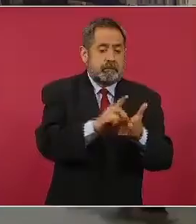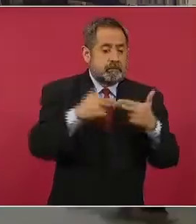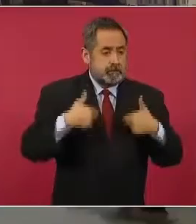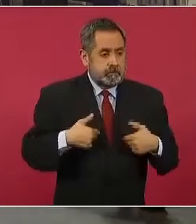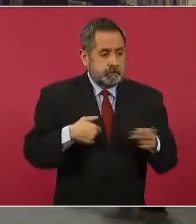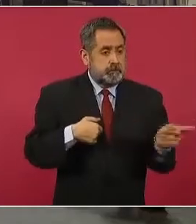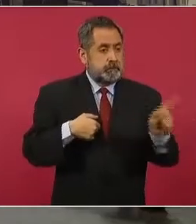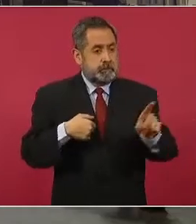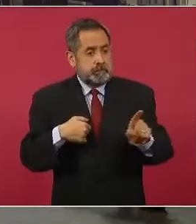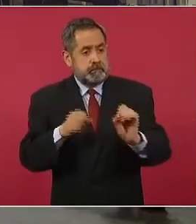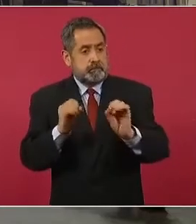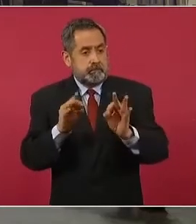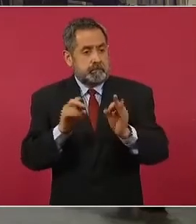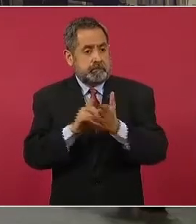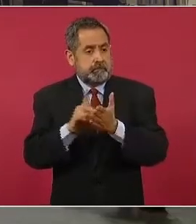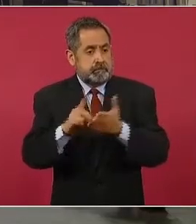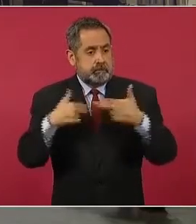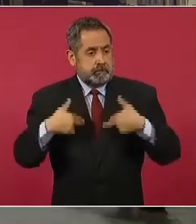recomendados